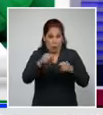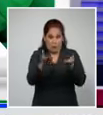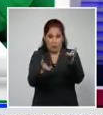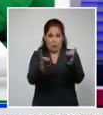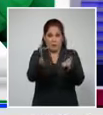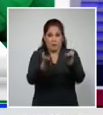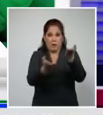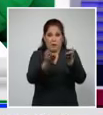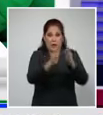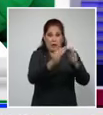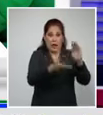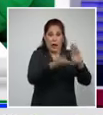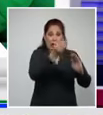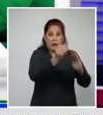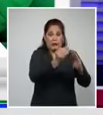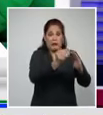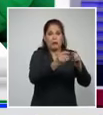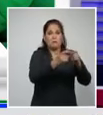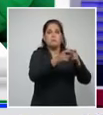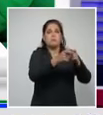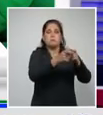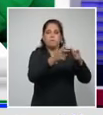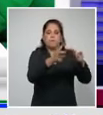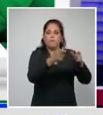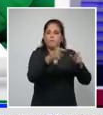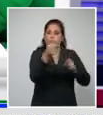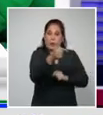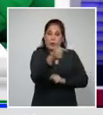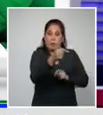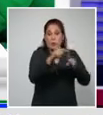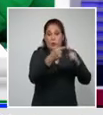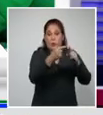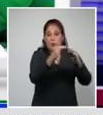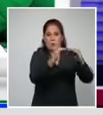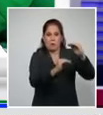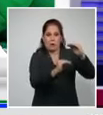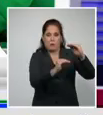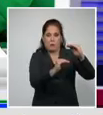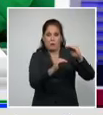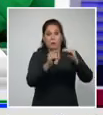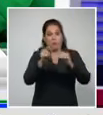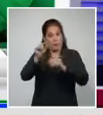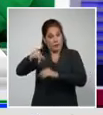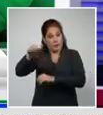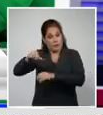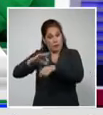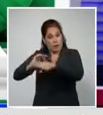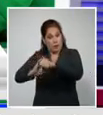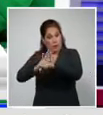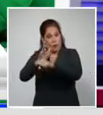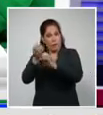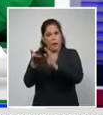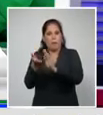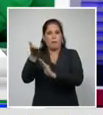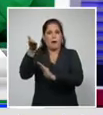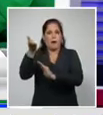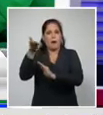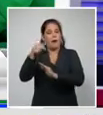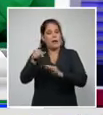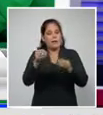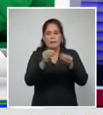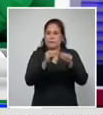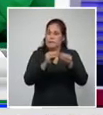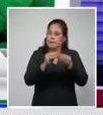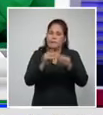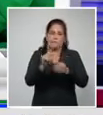activos no es positivo, no se logran disminuir el número de activos que tenemos